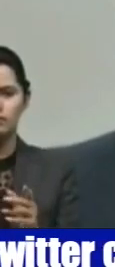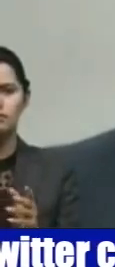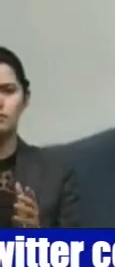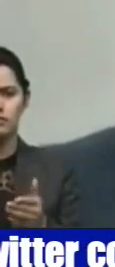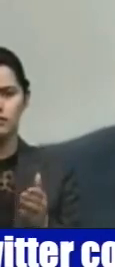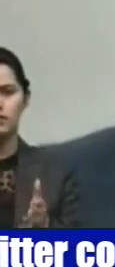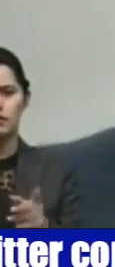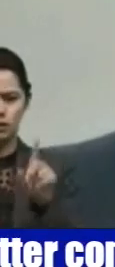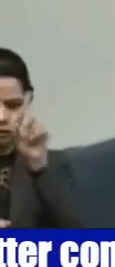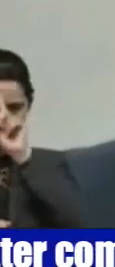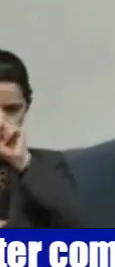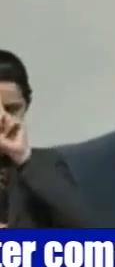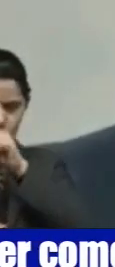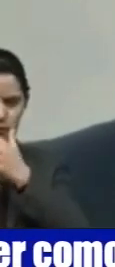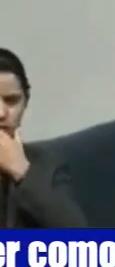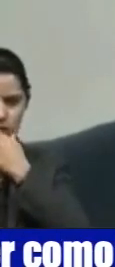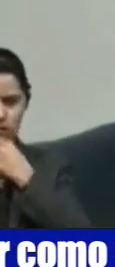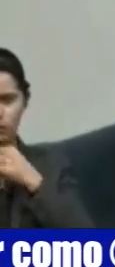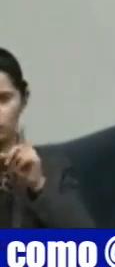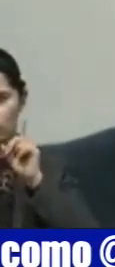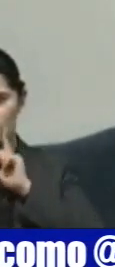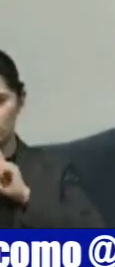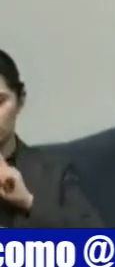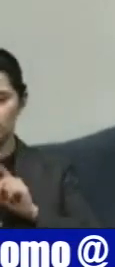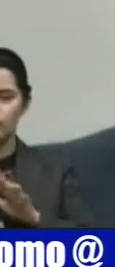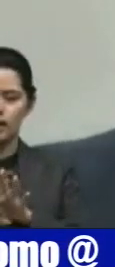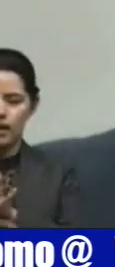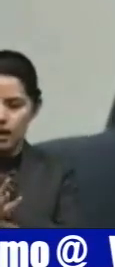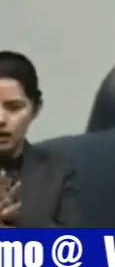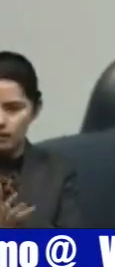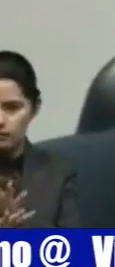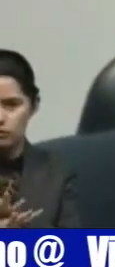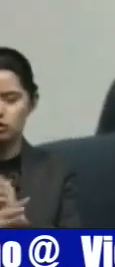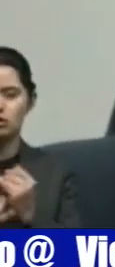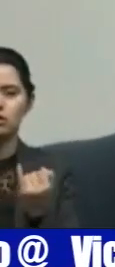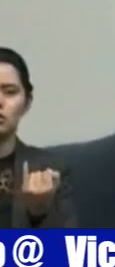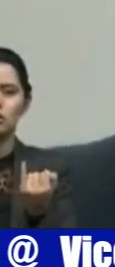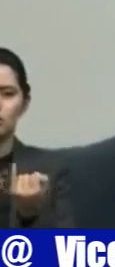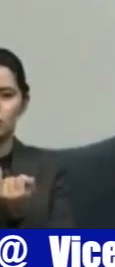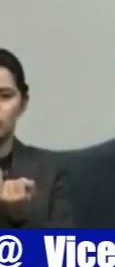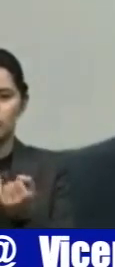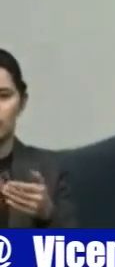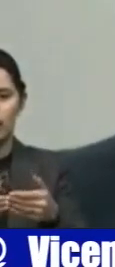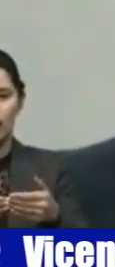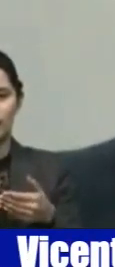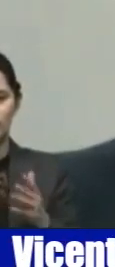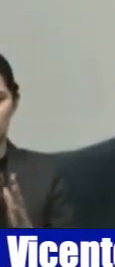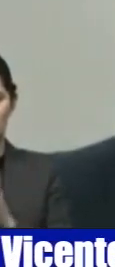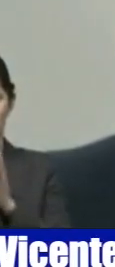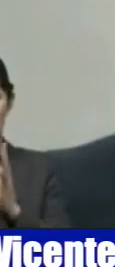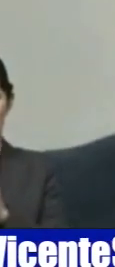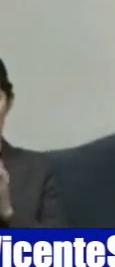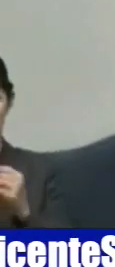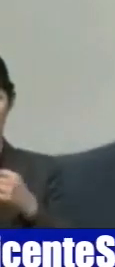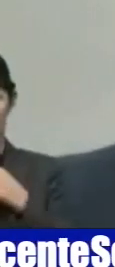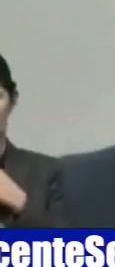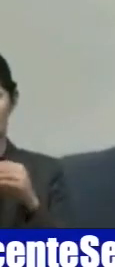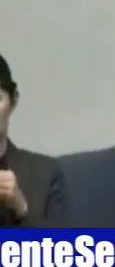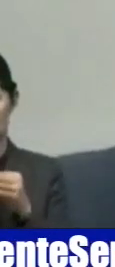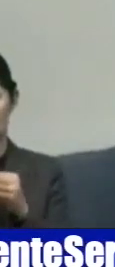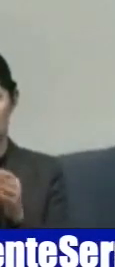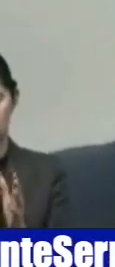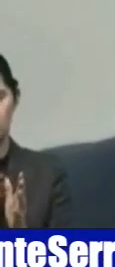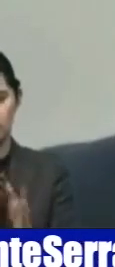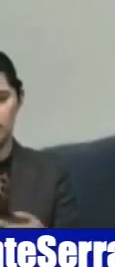los consejeros y que en intervenciones que me han antecedido lo han consignado, solo